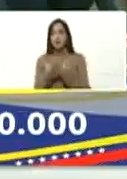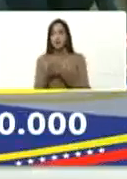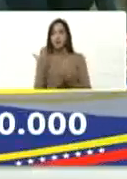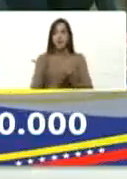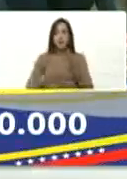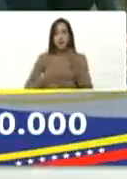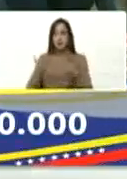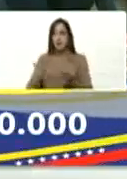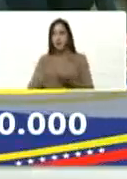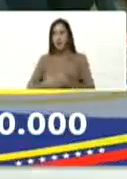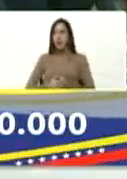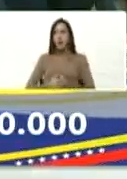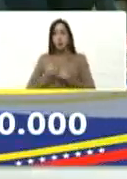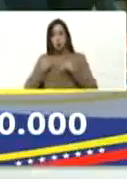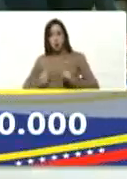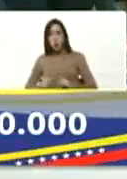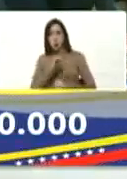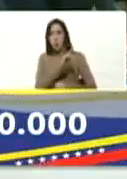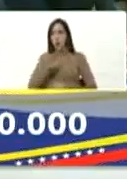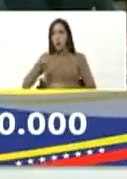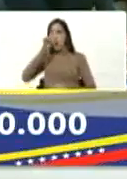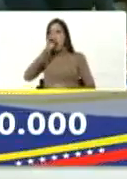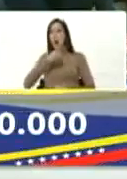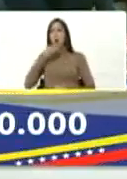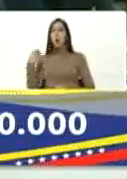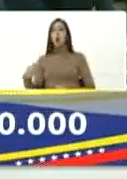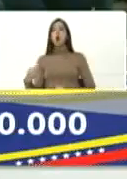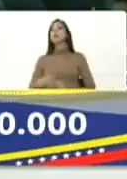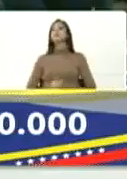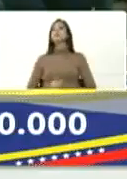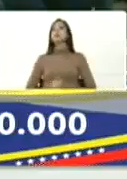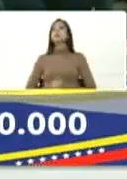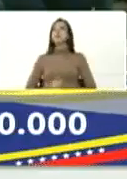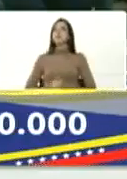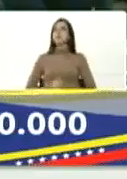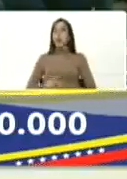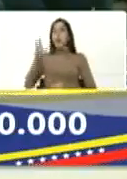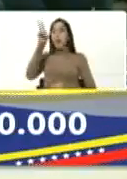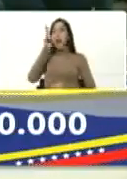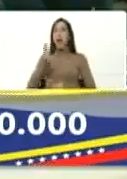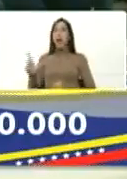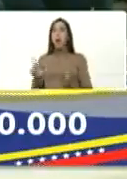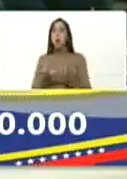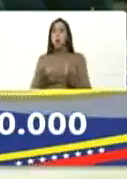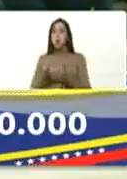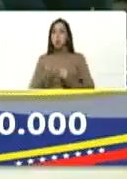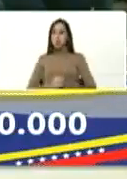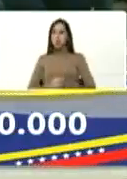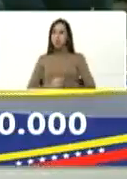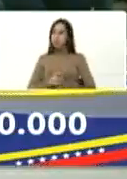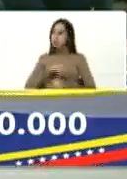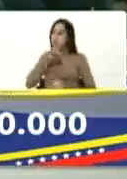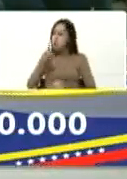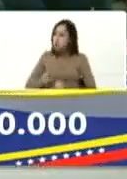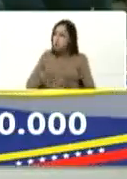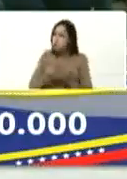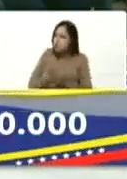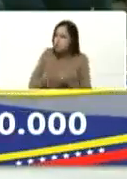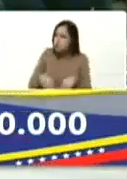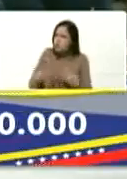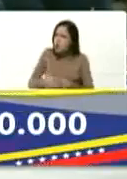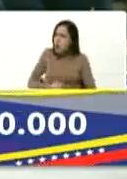muchacho de 14 años. Ese muchacho ya va en tercer año. Le dije, ¿qué quieres estudiar? Y me dijo, quiero